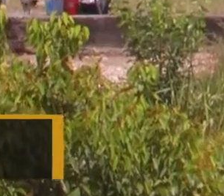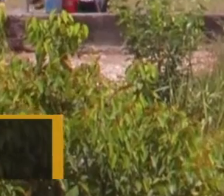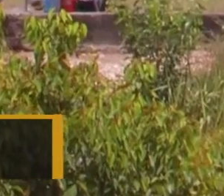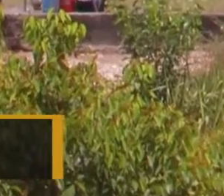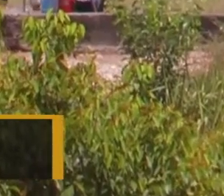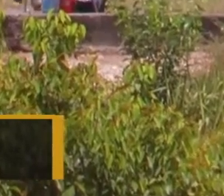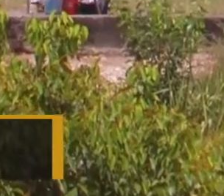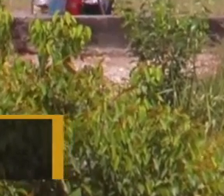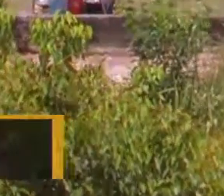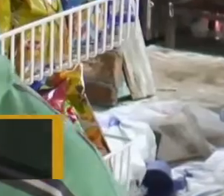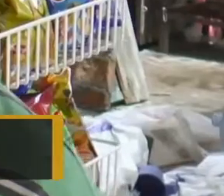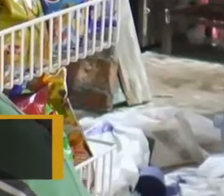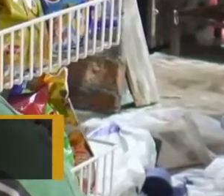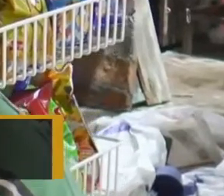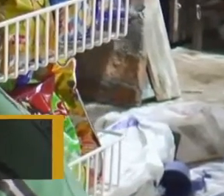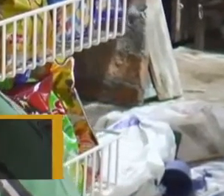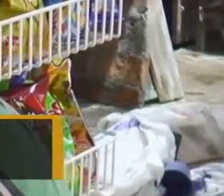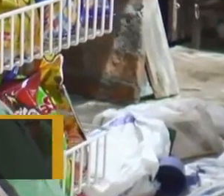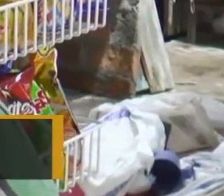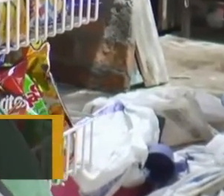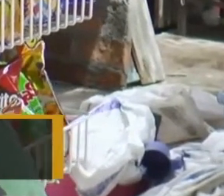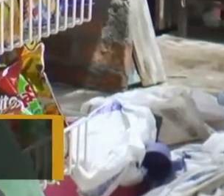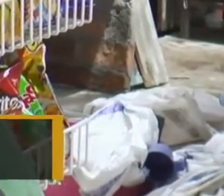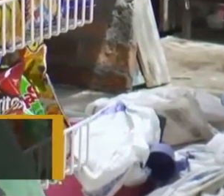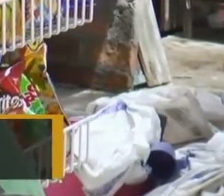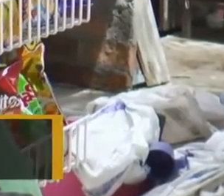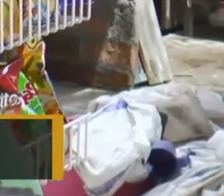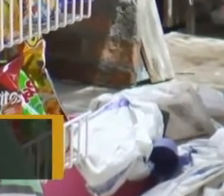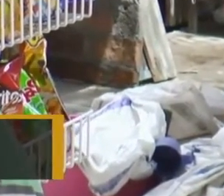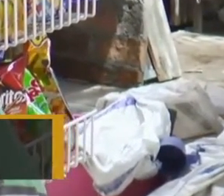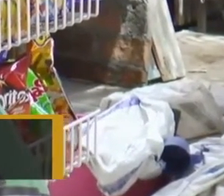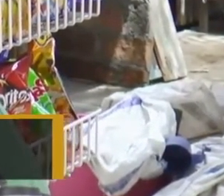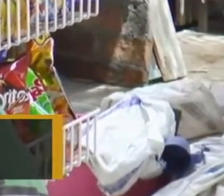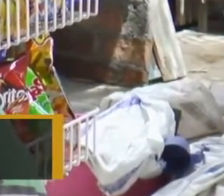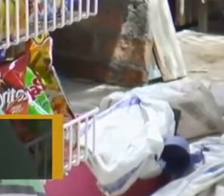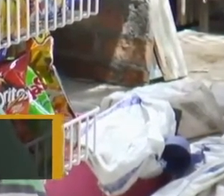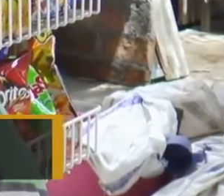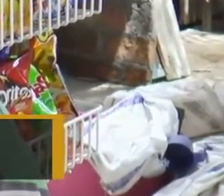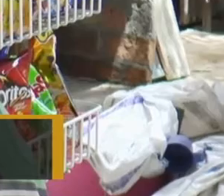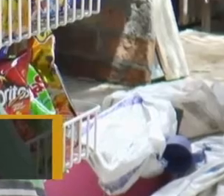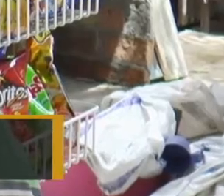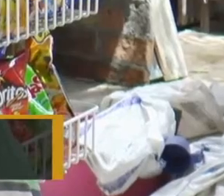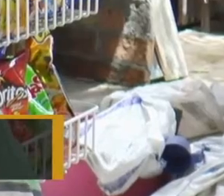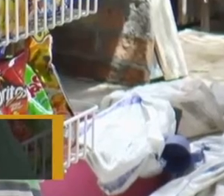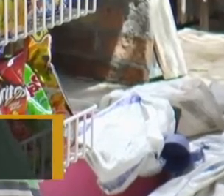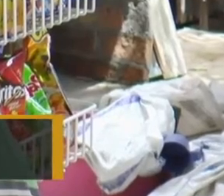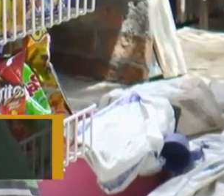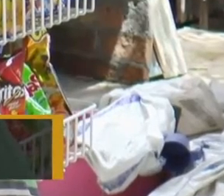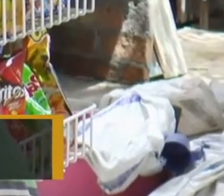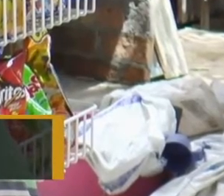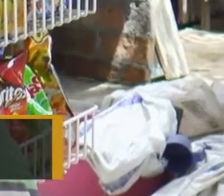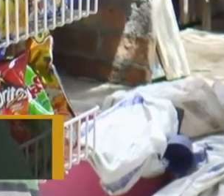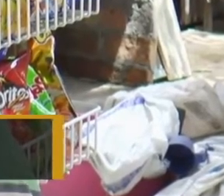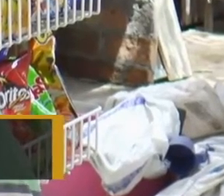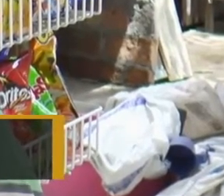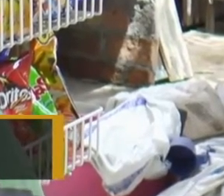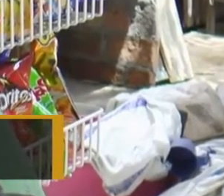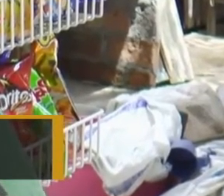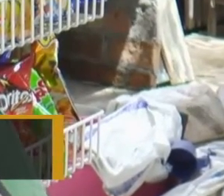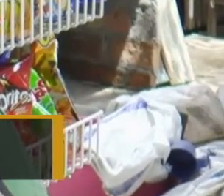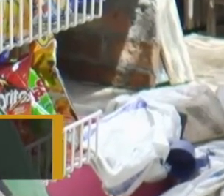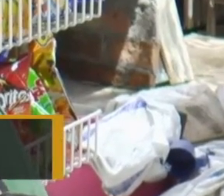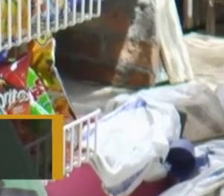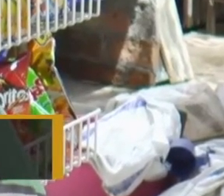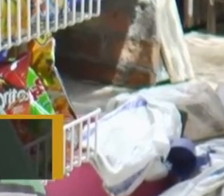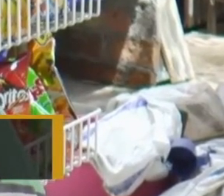así narraron los hechos. Yo estaba sentado ahí cuando vi la avioneta que venía ya aterrizando. Venía